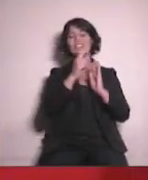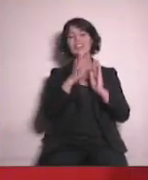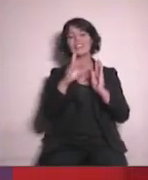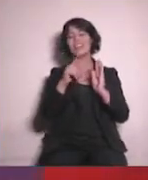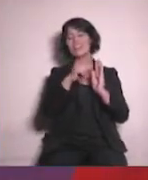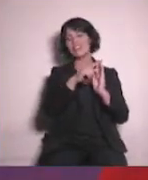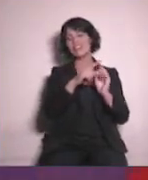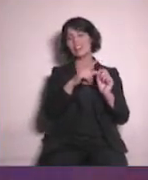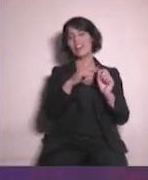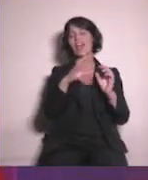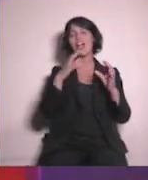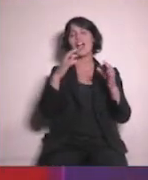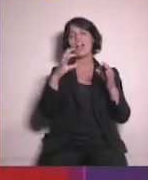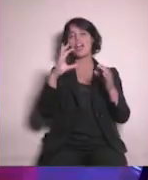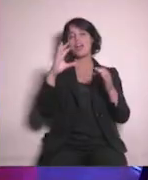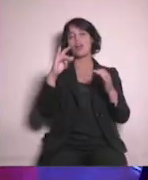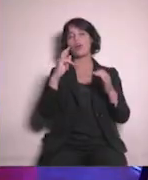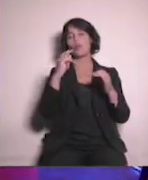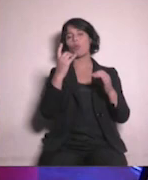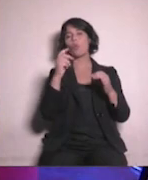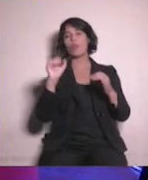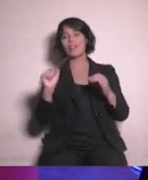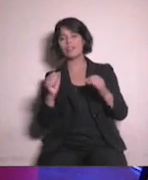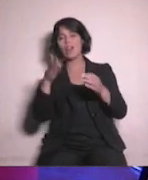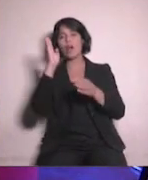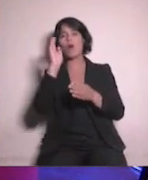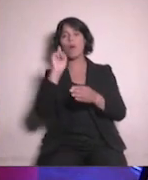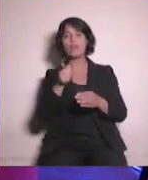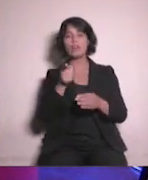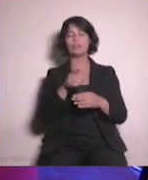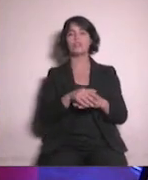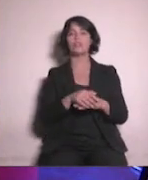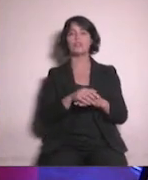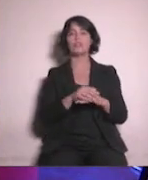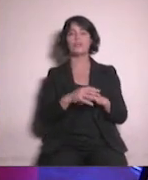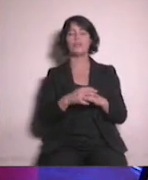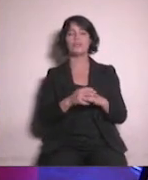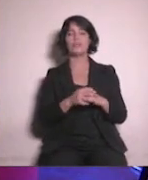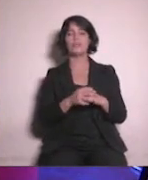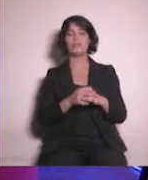El incentivo para recuperarlo también lo tenemos nosotros.